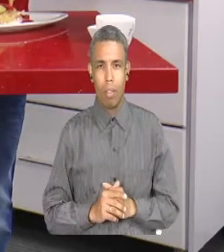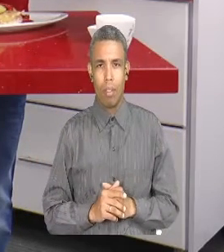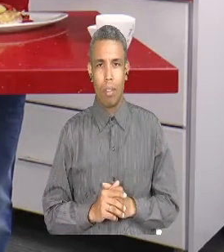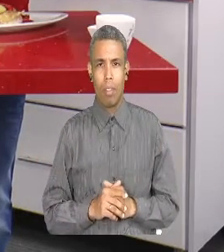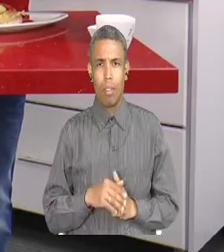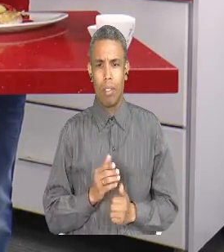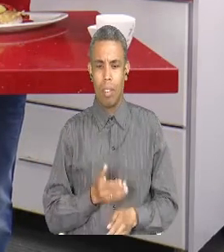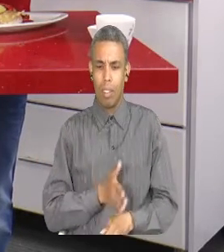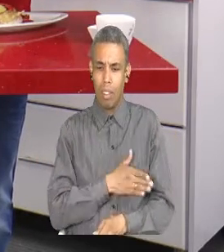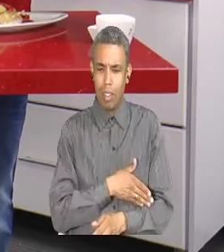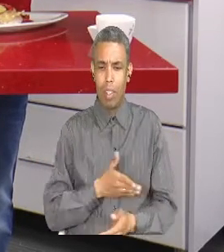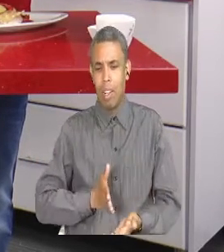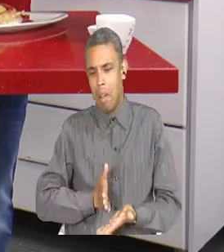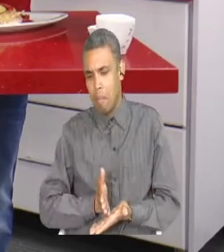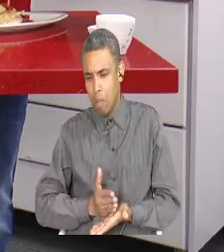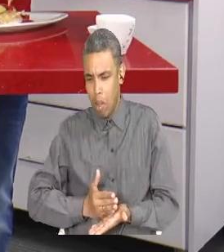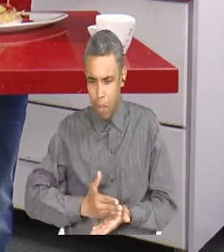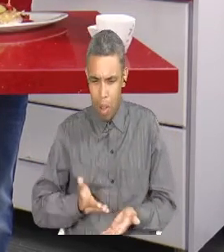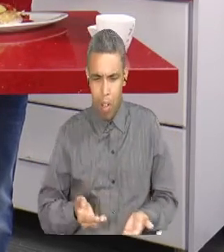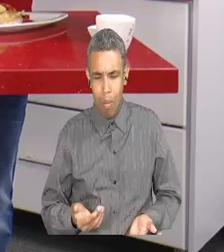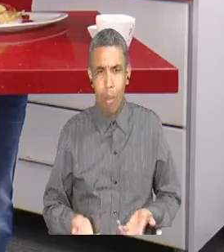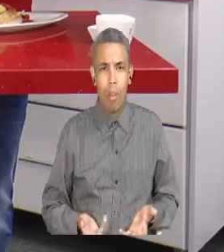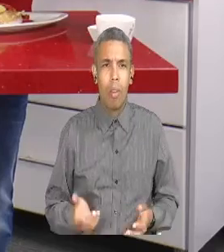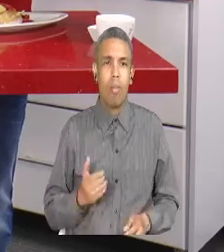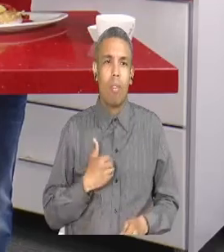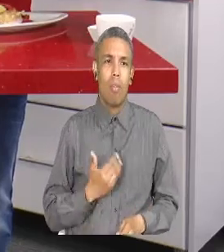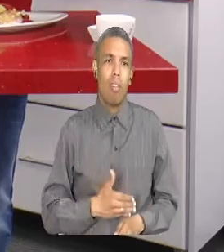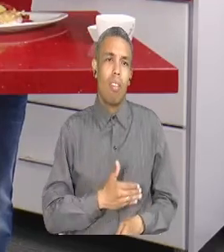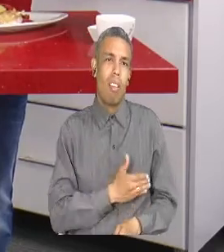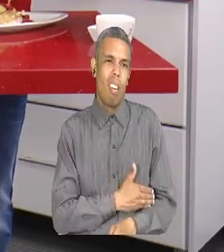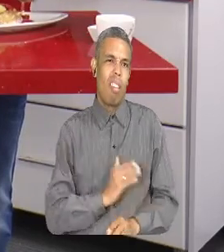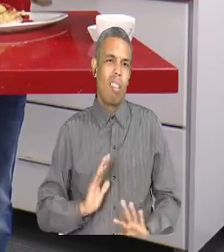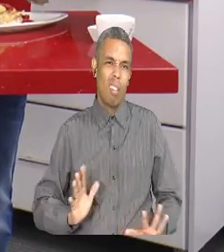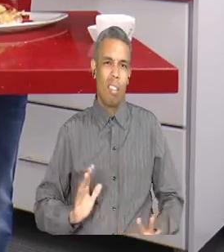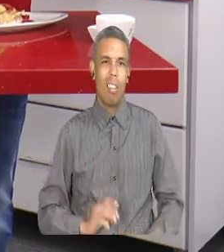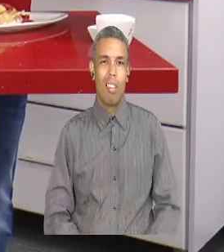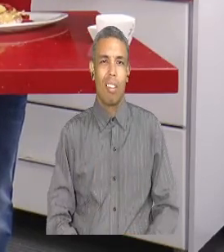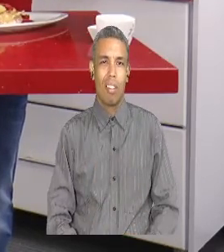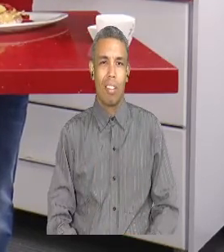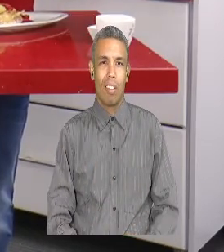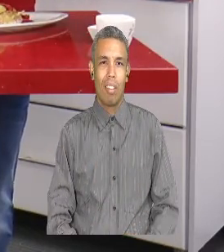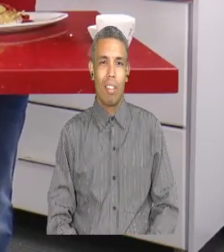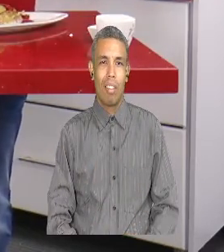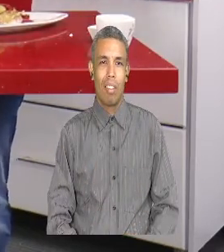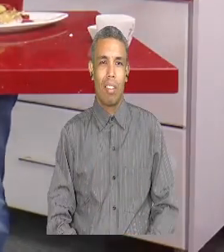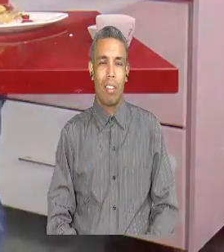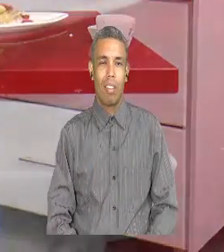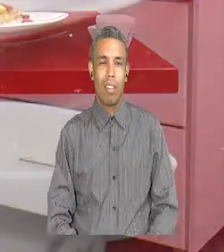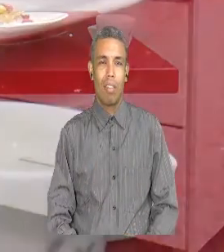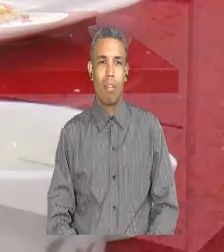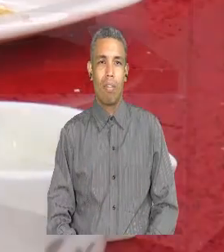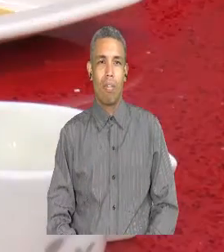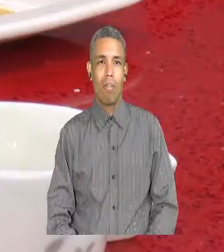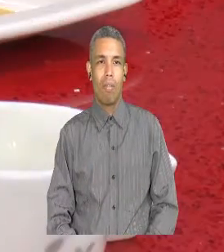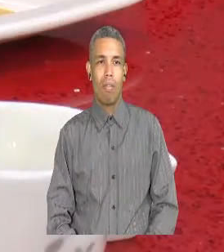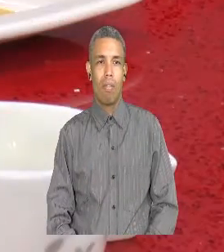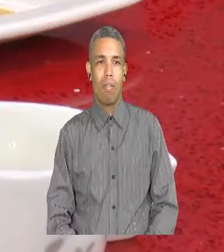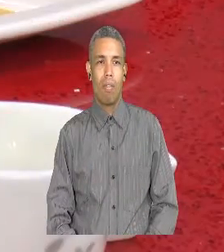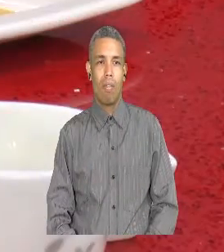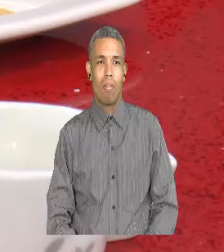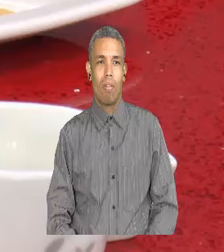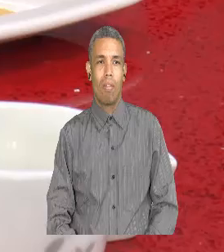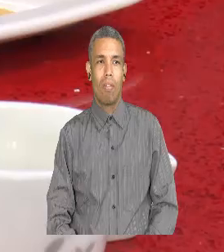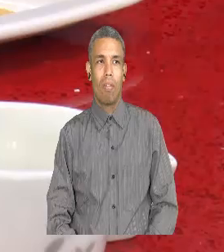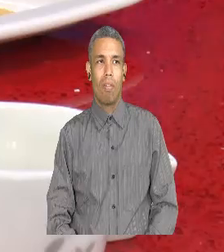picado, hacemos una preparación pequeña acá y ya tenemos una lista para el final. Okay, porque obviamente